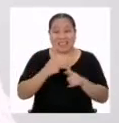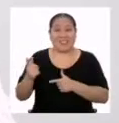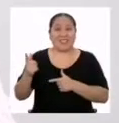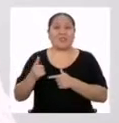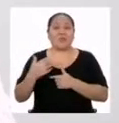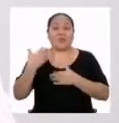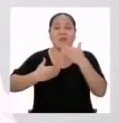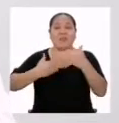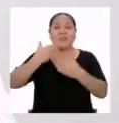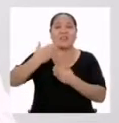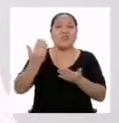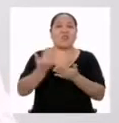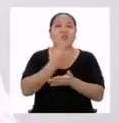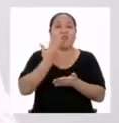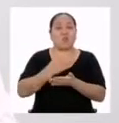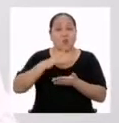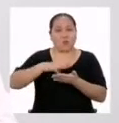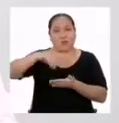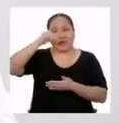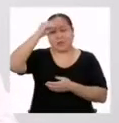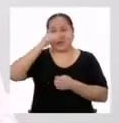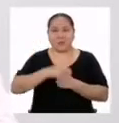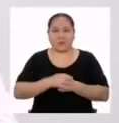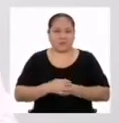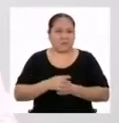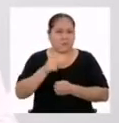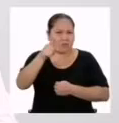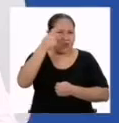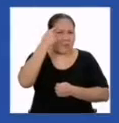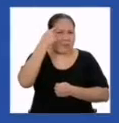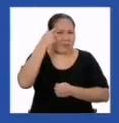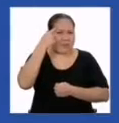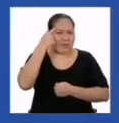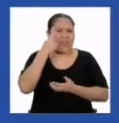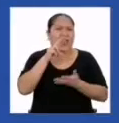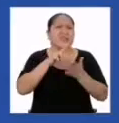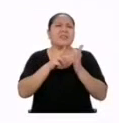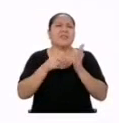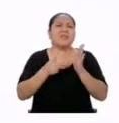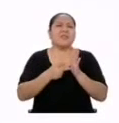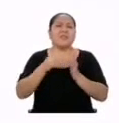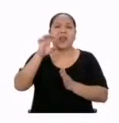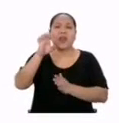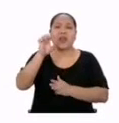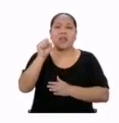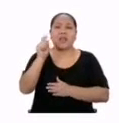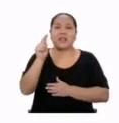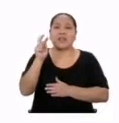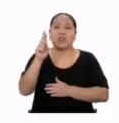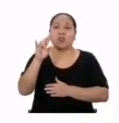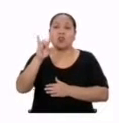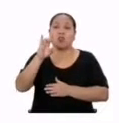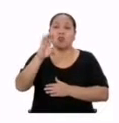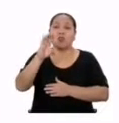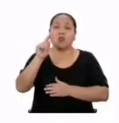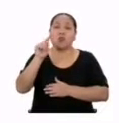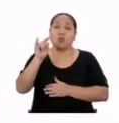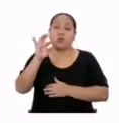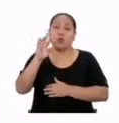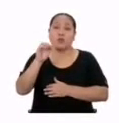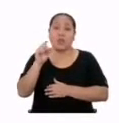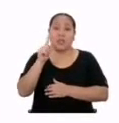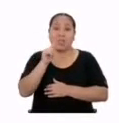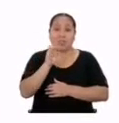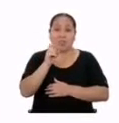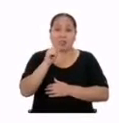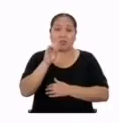aprendizaje. ¿A qué creen que nos referimos cuando hablamos de estructura textual? La estructura textual se define como la forma